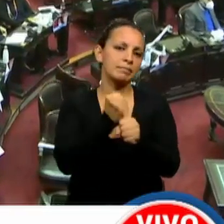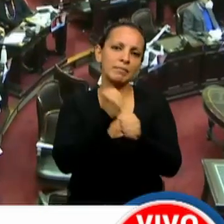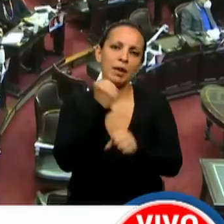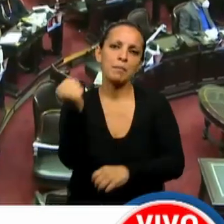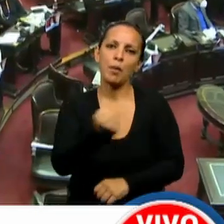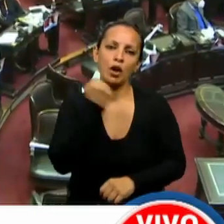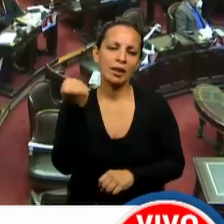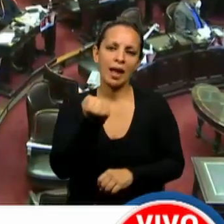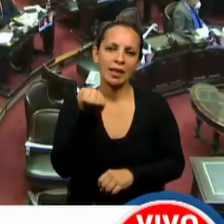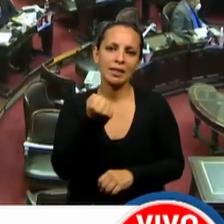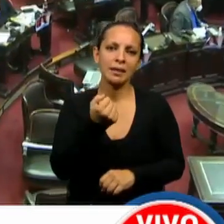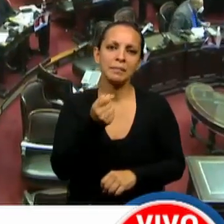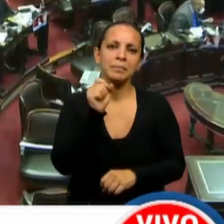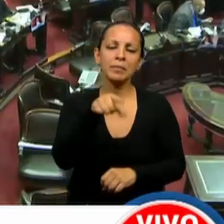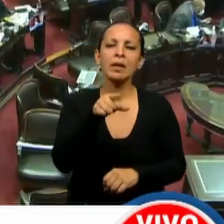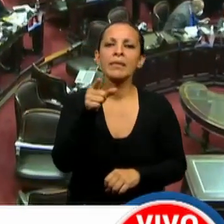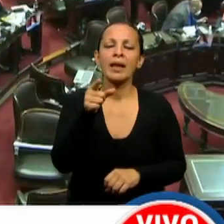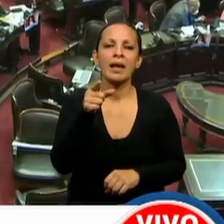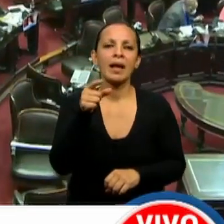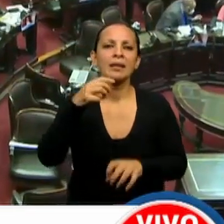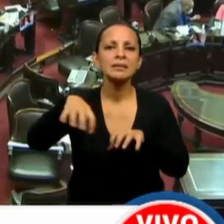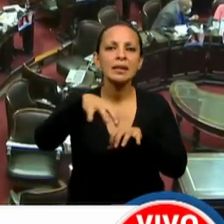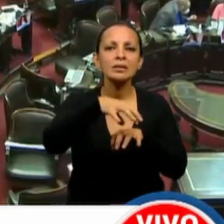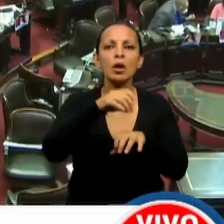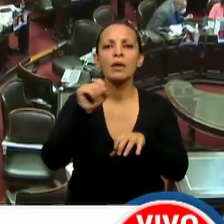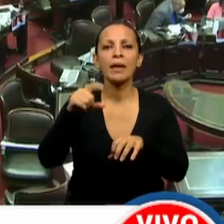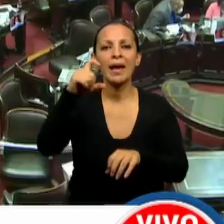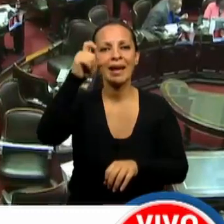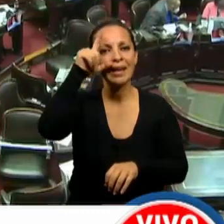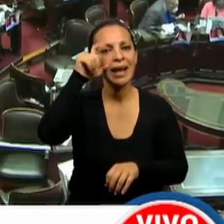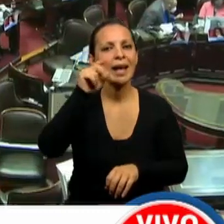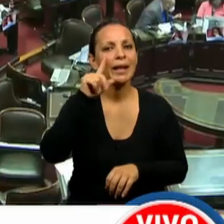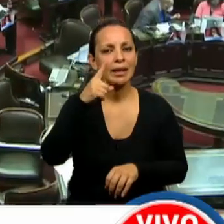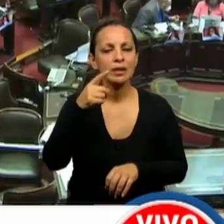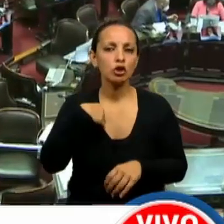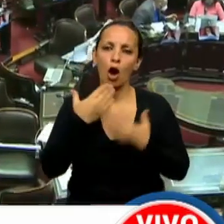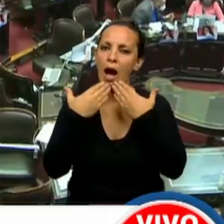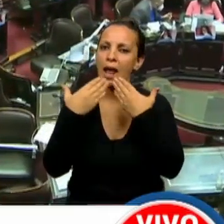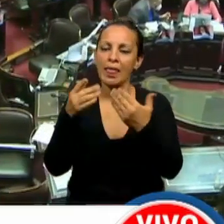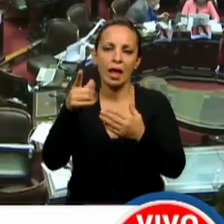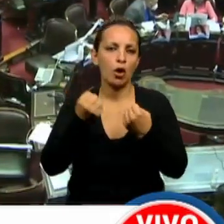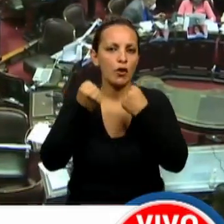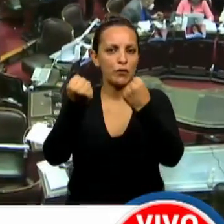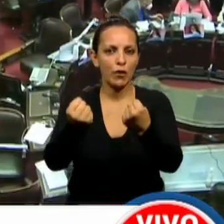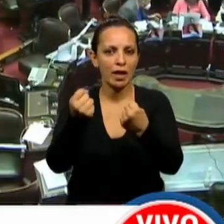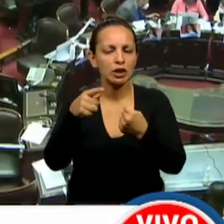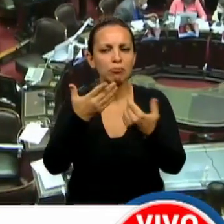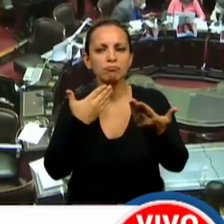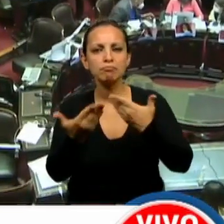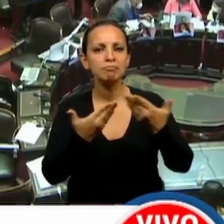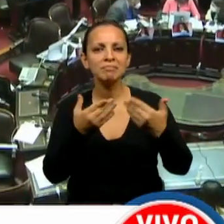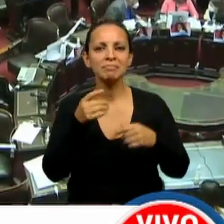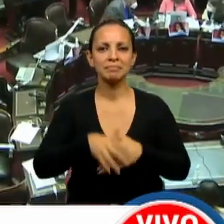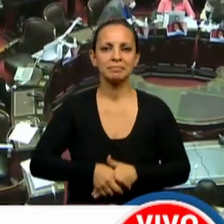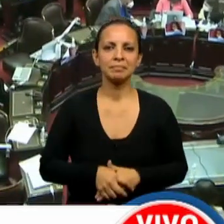coordinación con el sector llevado adelante por el diputado Clery, a quien le agradezco su esfuerzo en esta